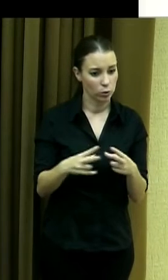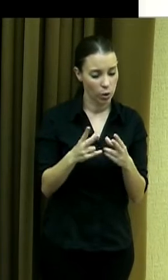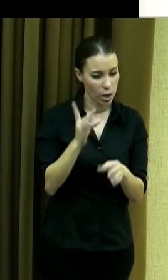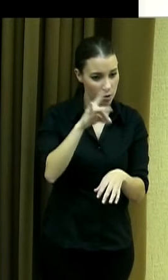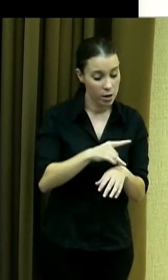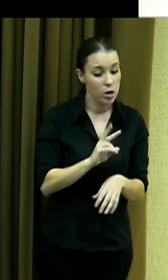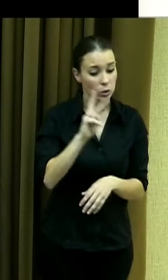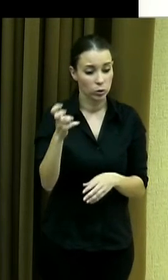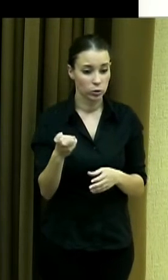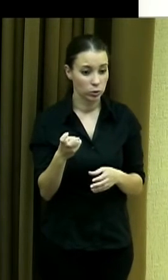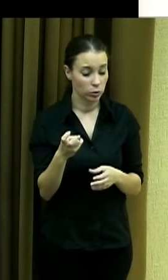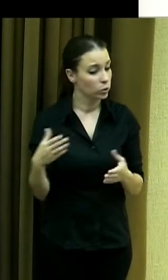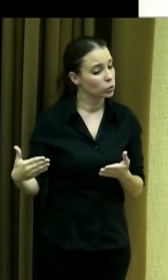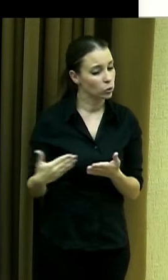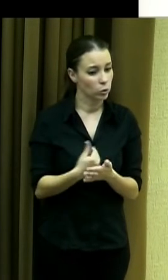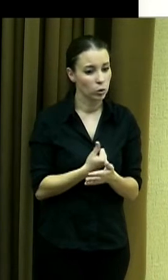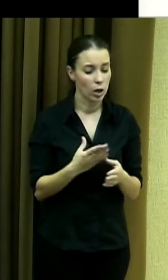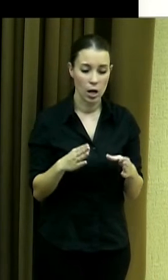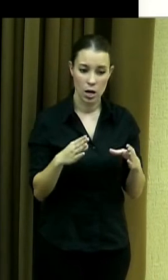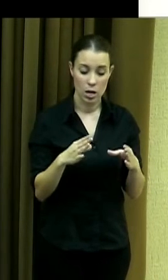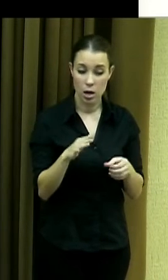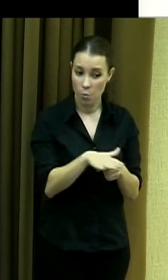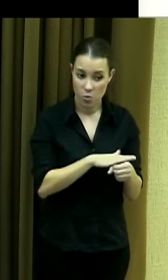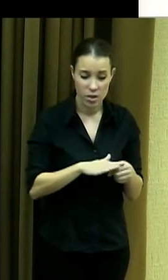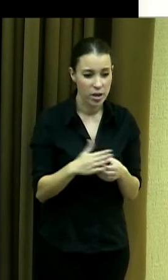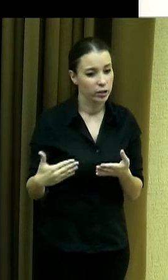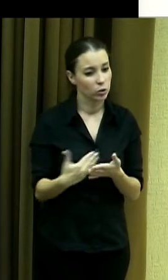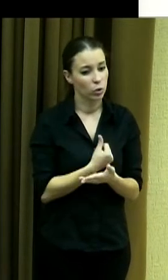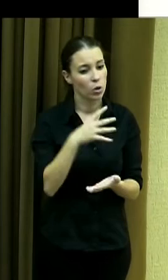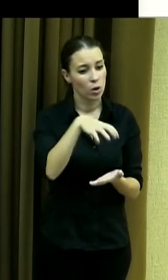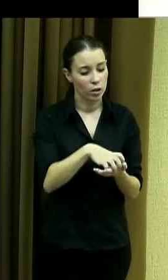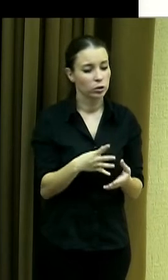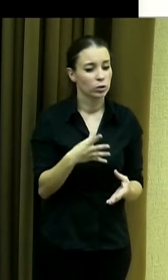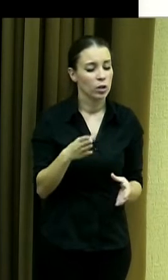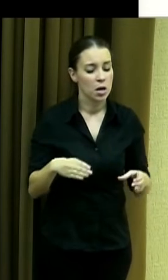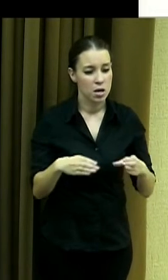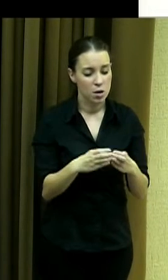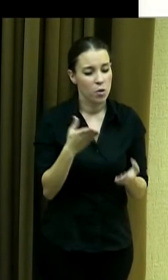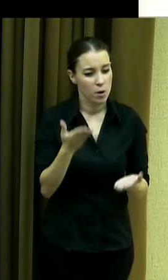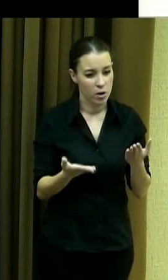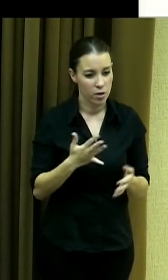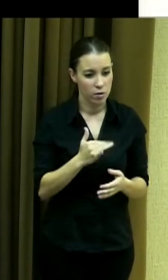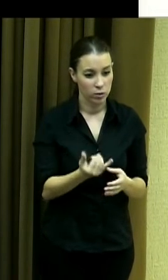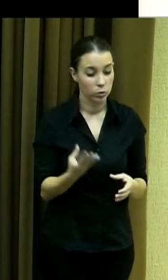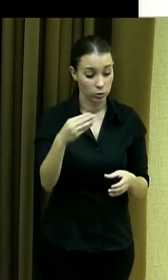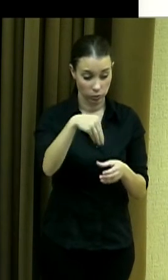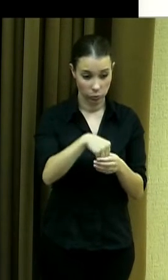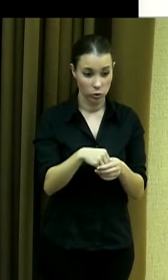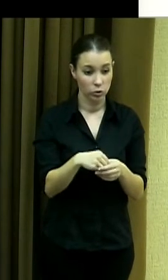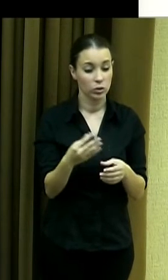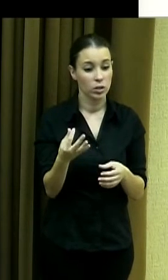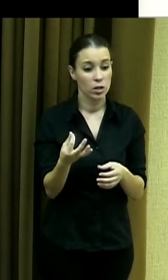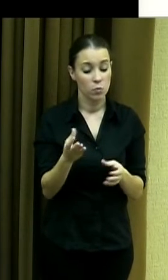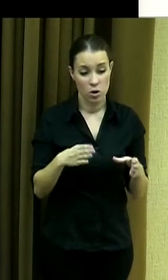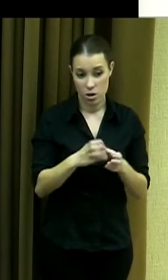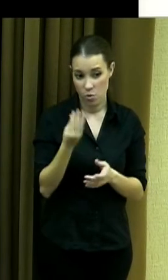comunidades autónomas, en todas las provincias hay un centro de estos y en todos los centros hay equipos de valoración compuestos por estos equipos